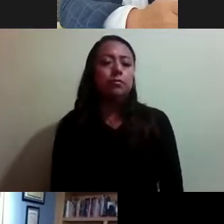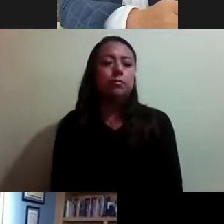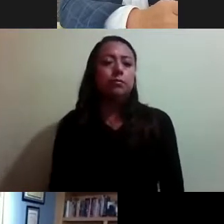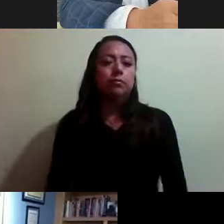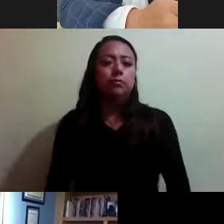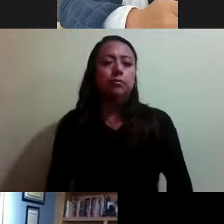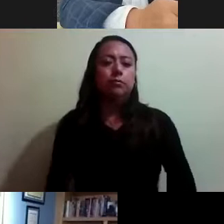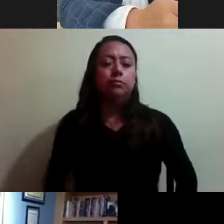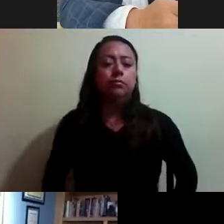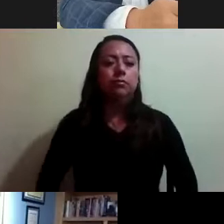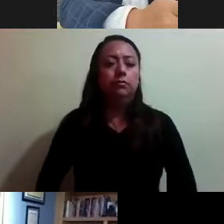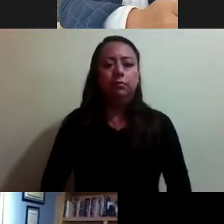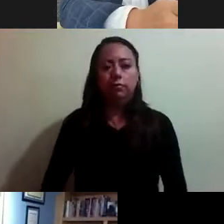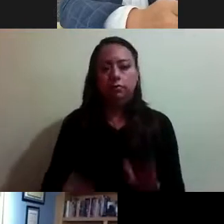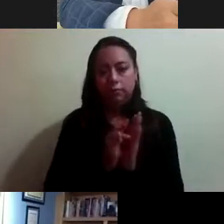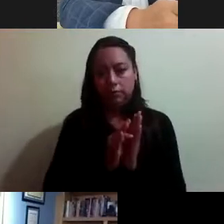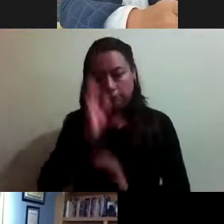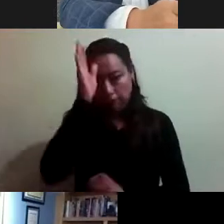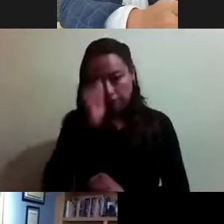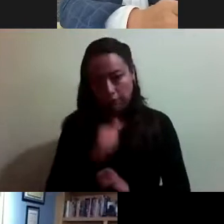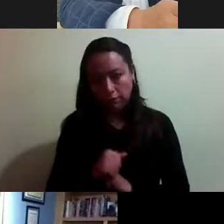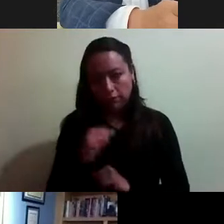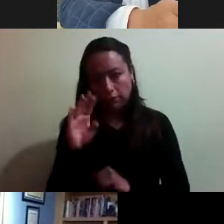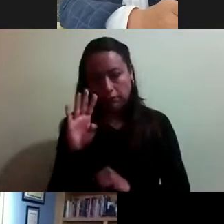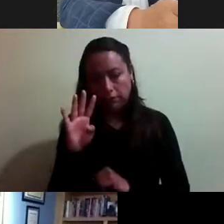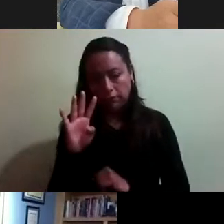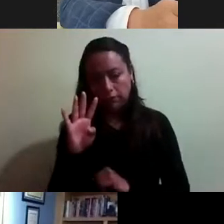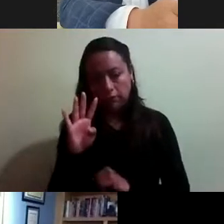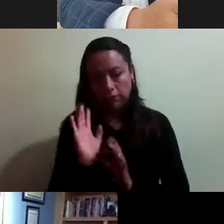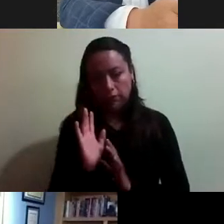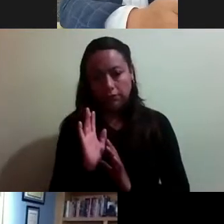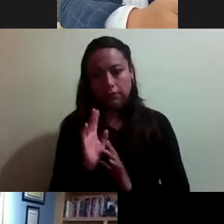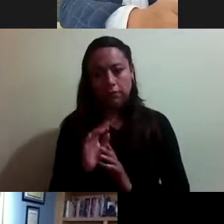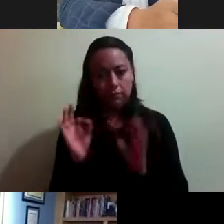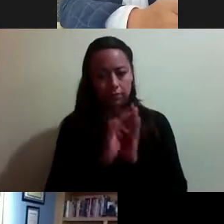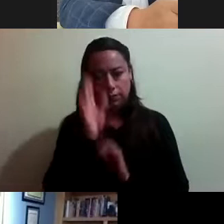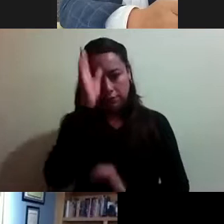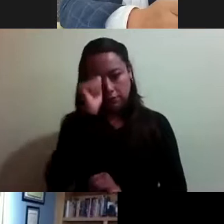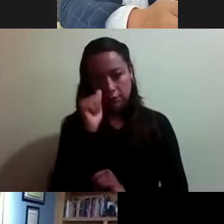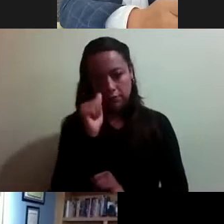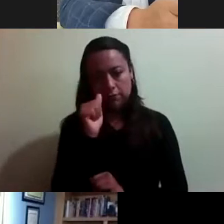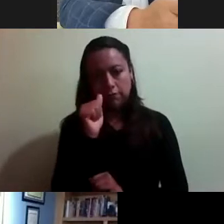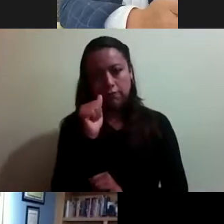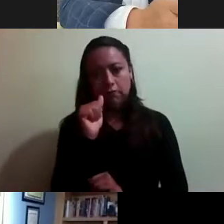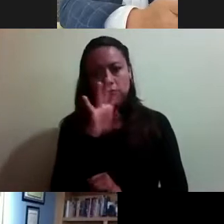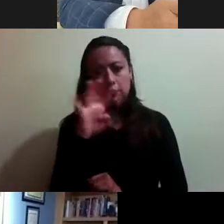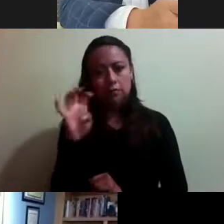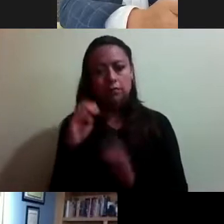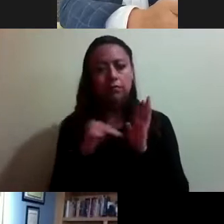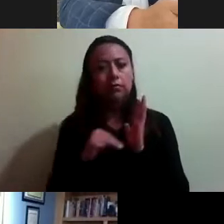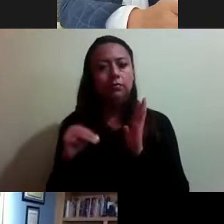el punto de acuerdo que se tiene de 400, respecto al punto de acuerdo que se tiene de los 400